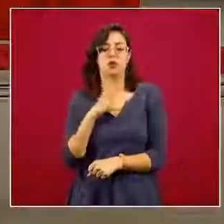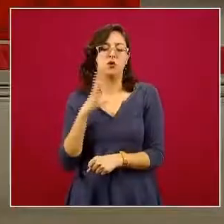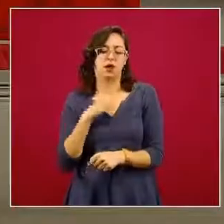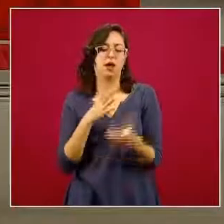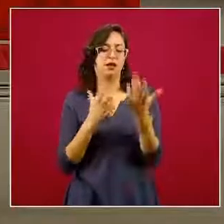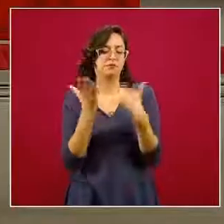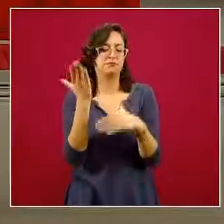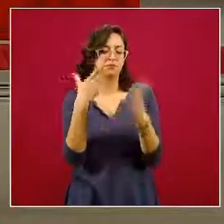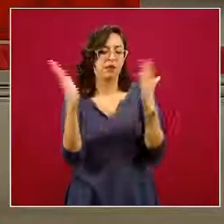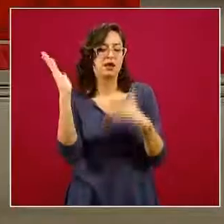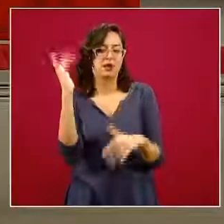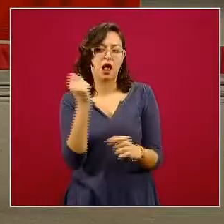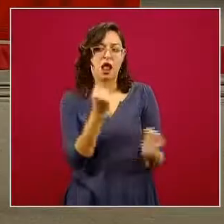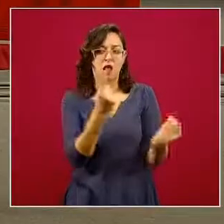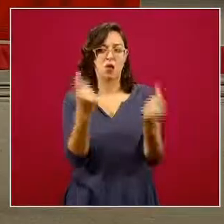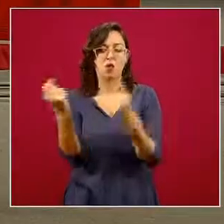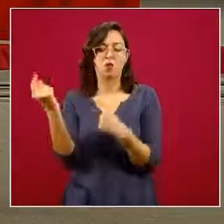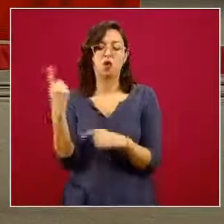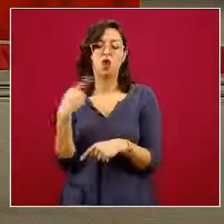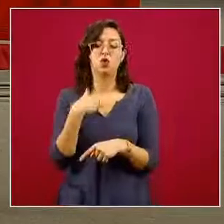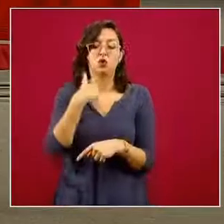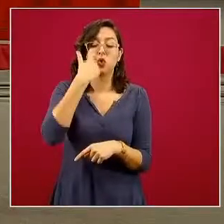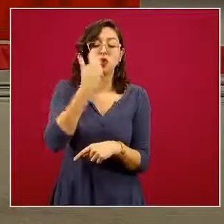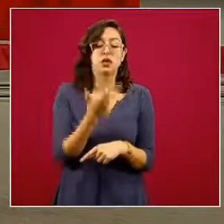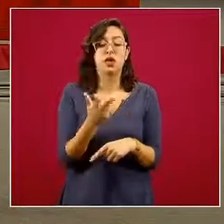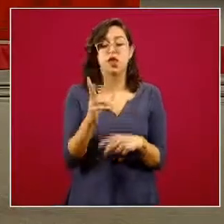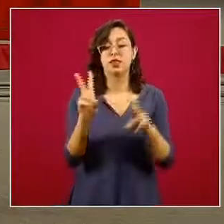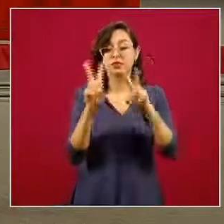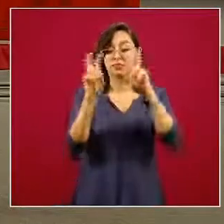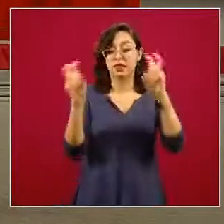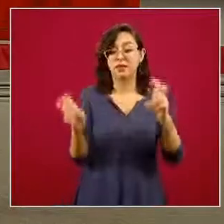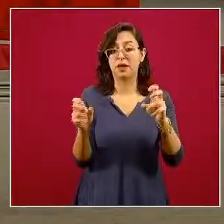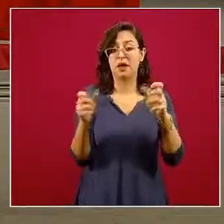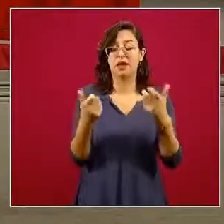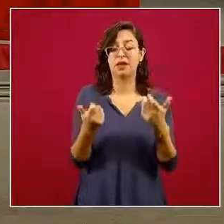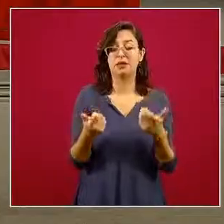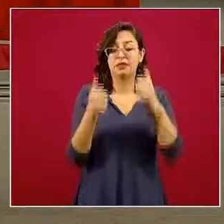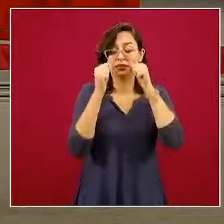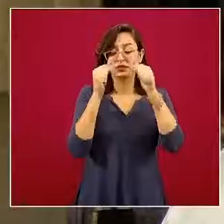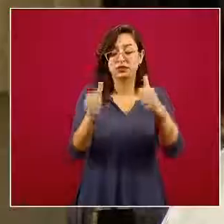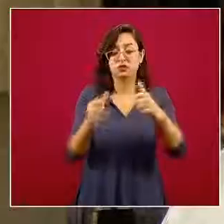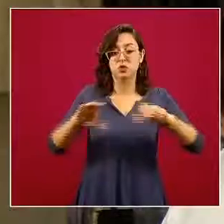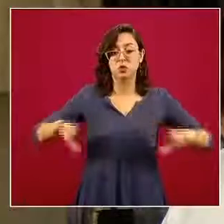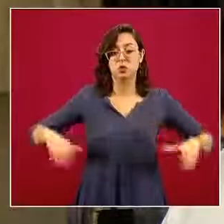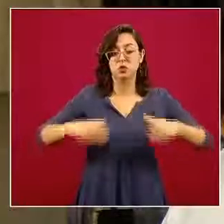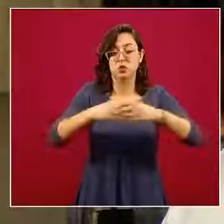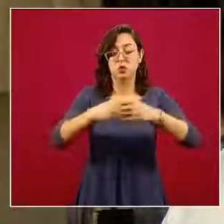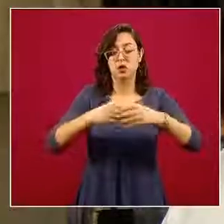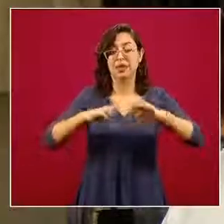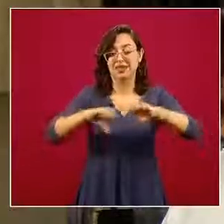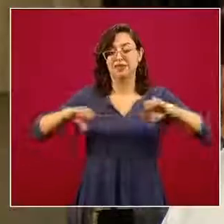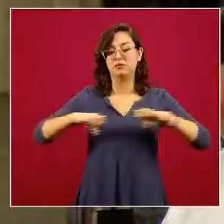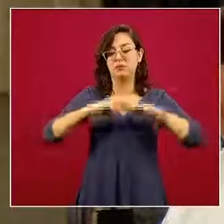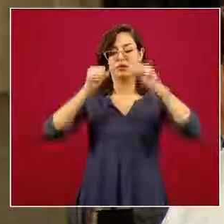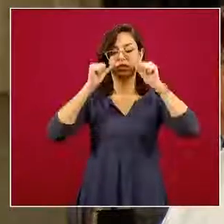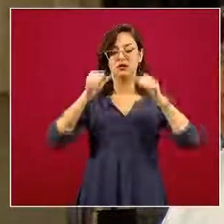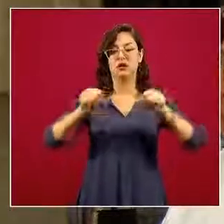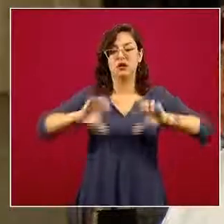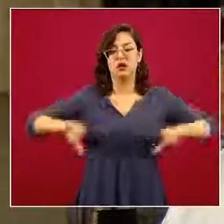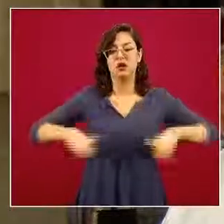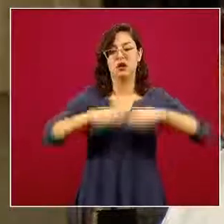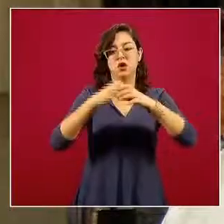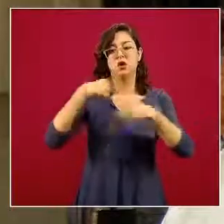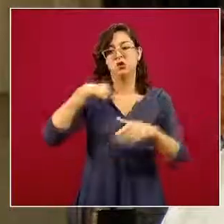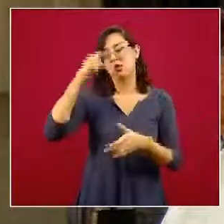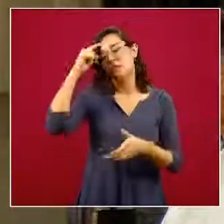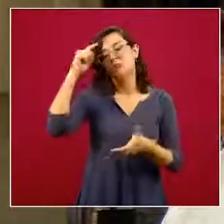quiero referir a el tema de las brigadas de atención comunitaria. Creo que esto se ha implementado